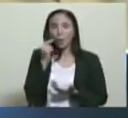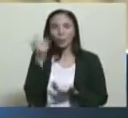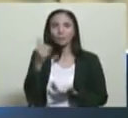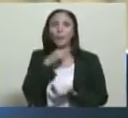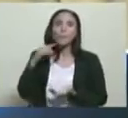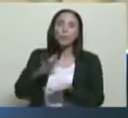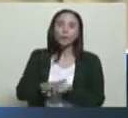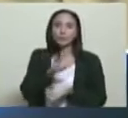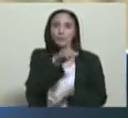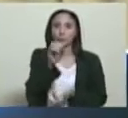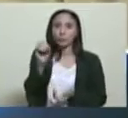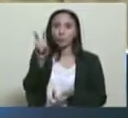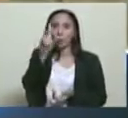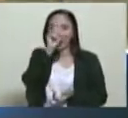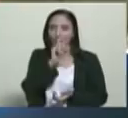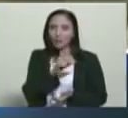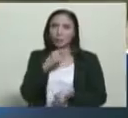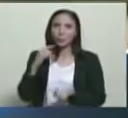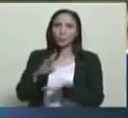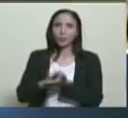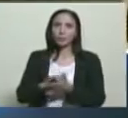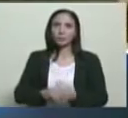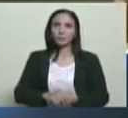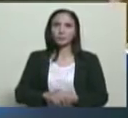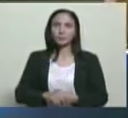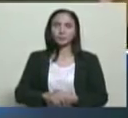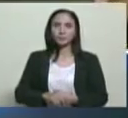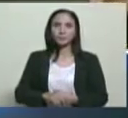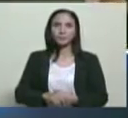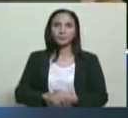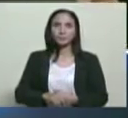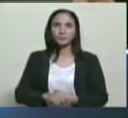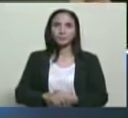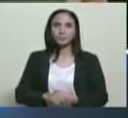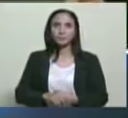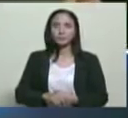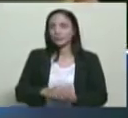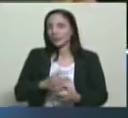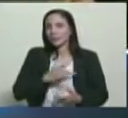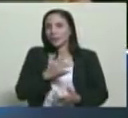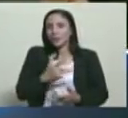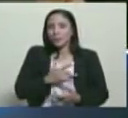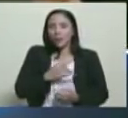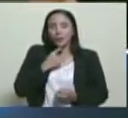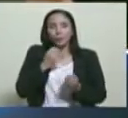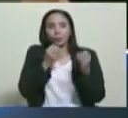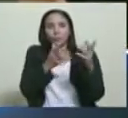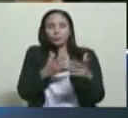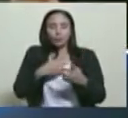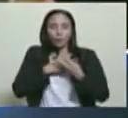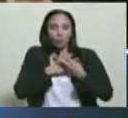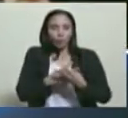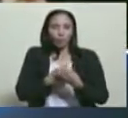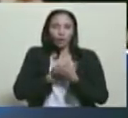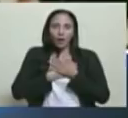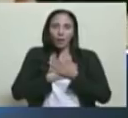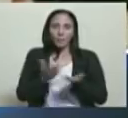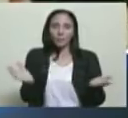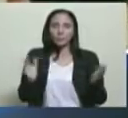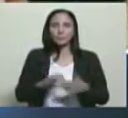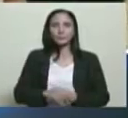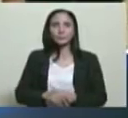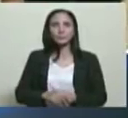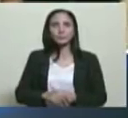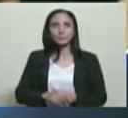de la Venezuela que sí se puede, de la Venezuela bonita, de la Venezuela de los buenos sentimientos, de la buena voluntad. No